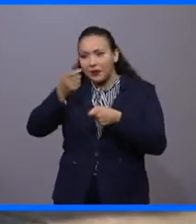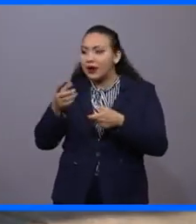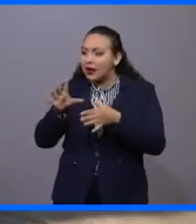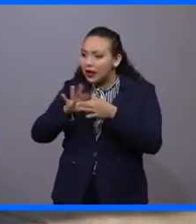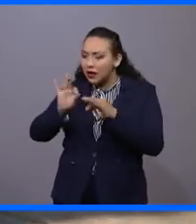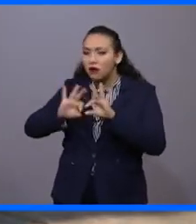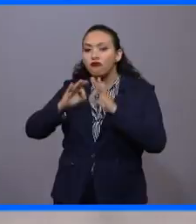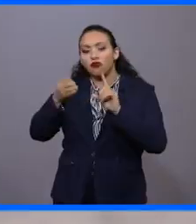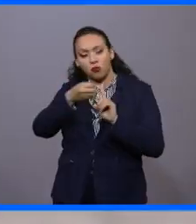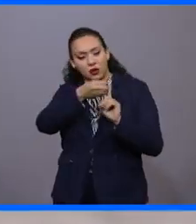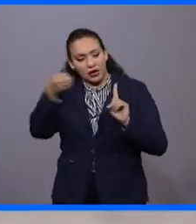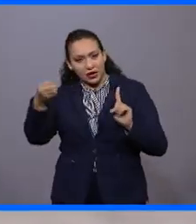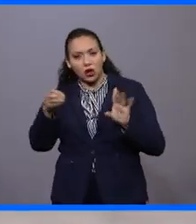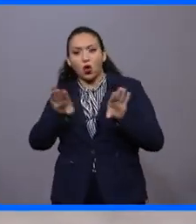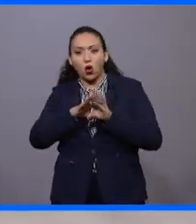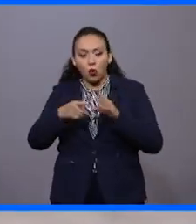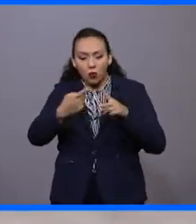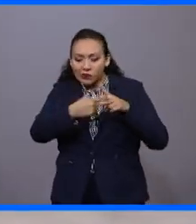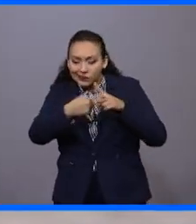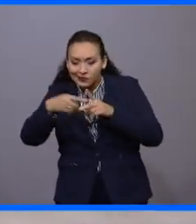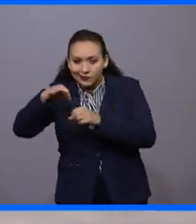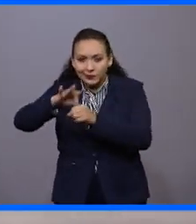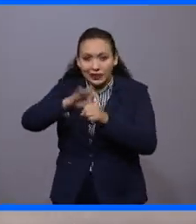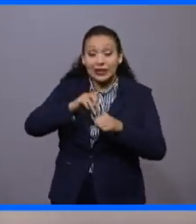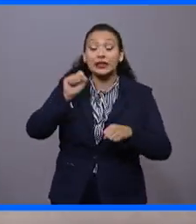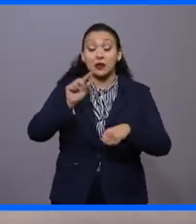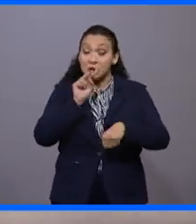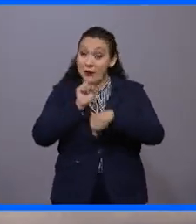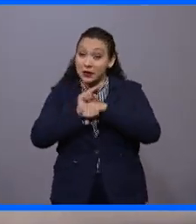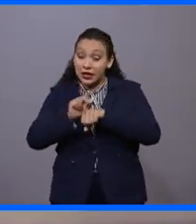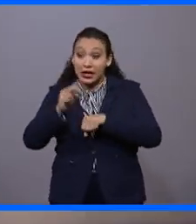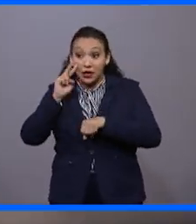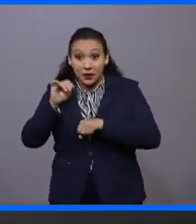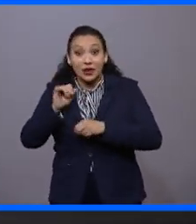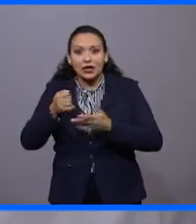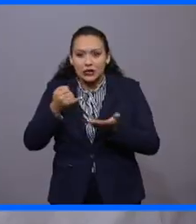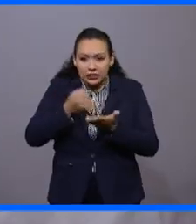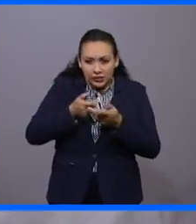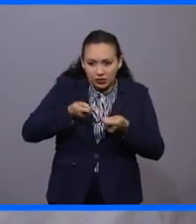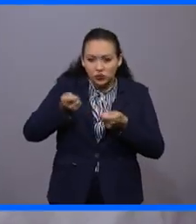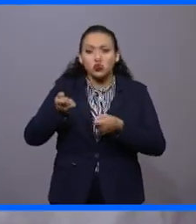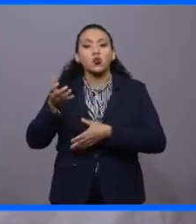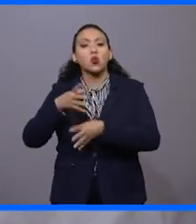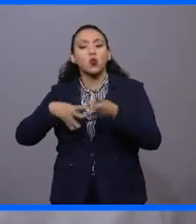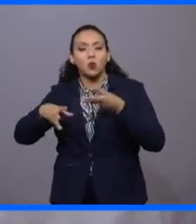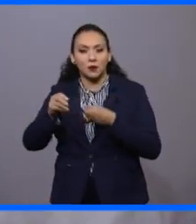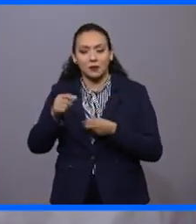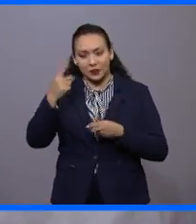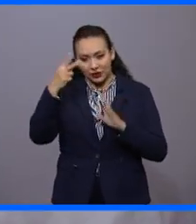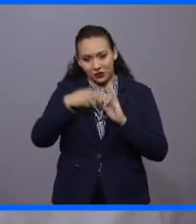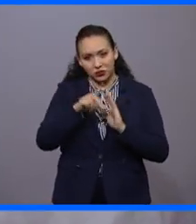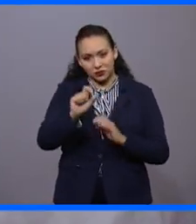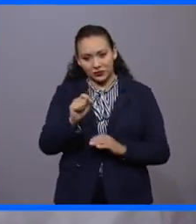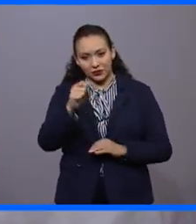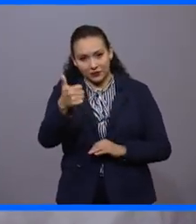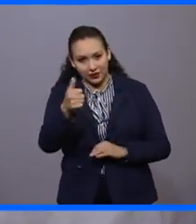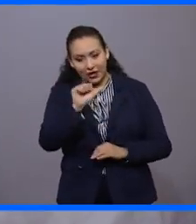organización, desarrollo, cómputo, vigilancia y fiscalización del proceso electoral extraordinario